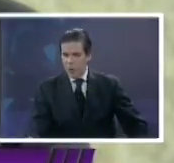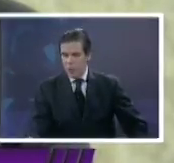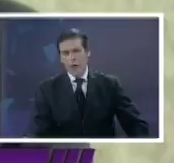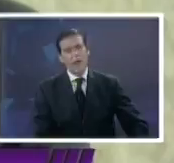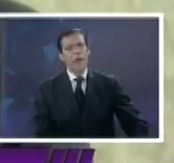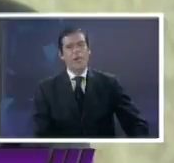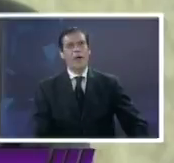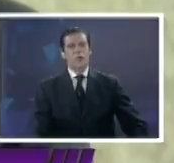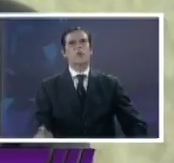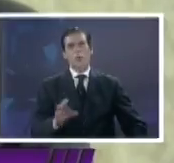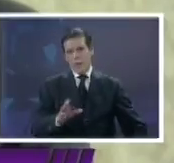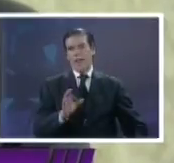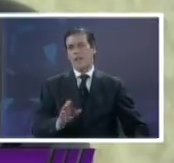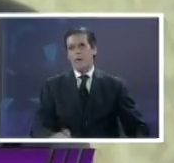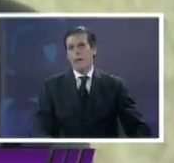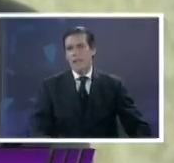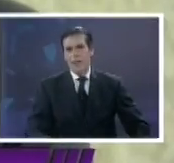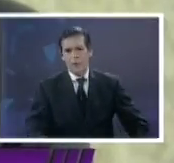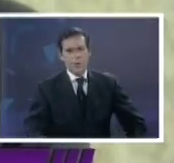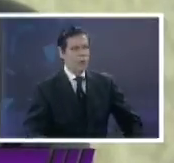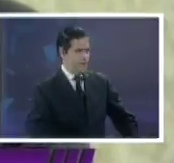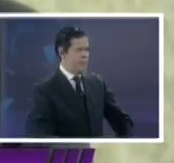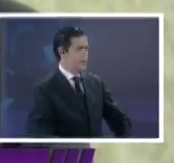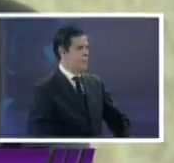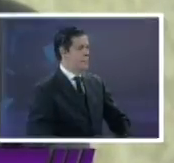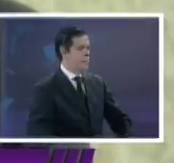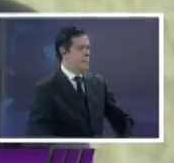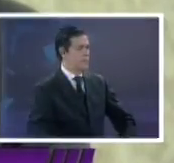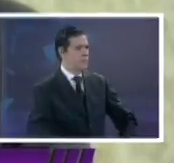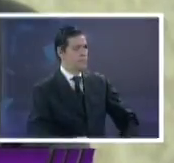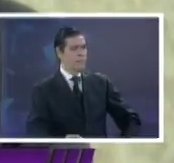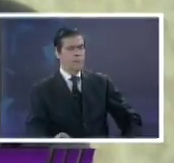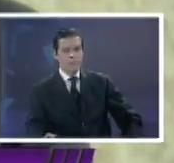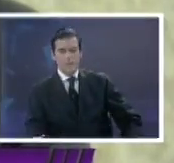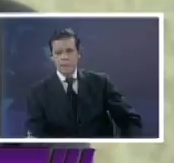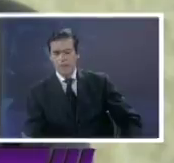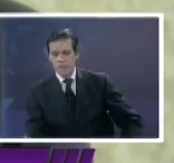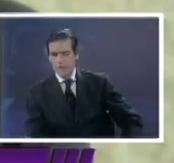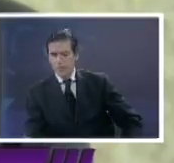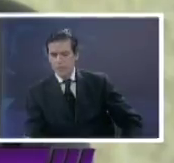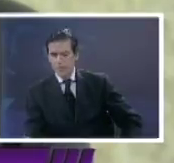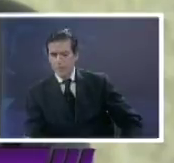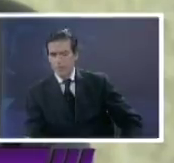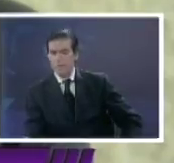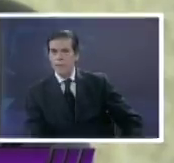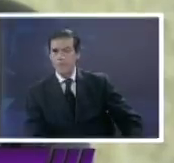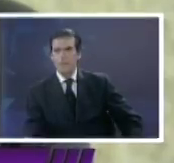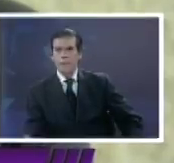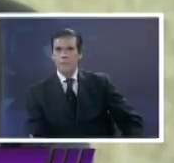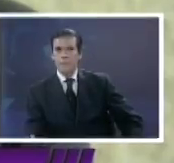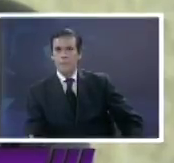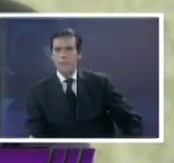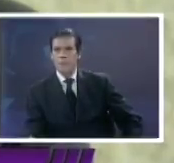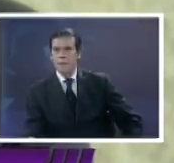¿Discusiones en cuanto a la estructura del Ejecutivo? ¿Cuánto se estaría dando esta modificación a los sueldos